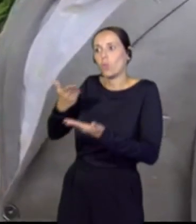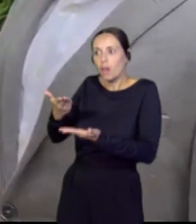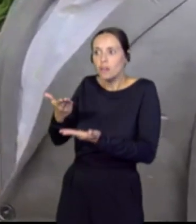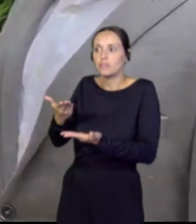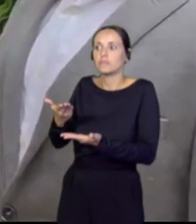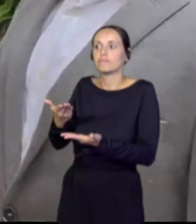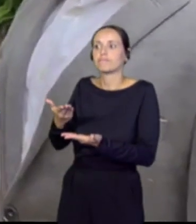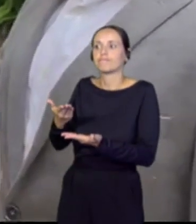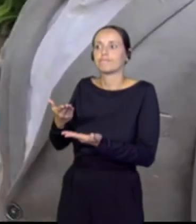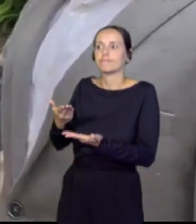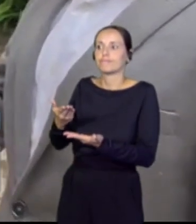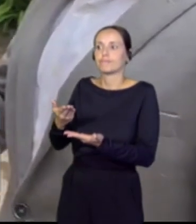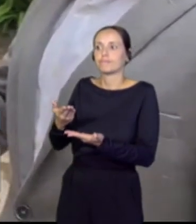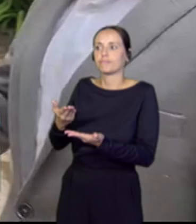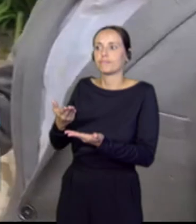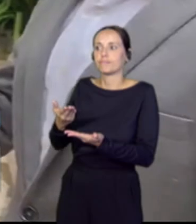las actividades, con